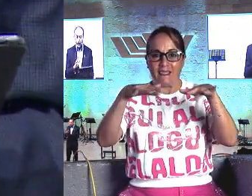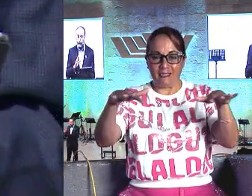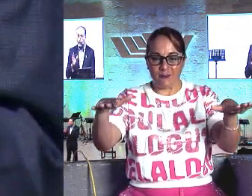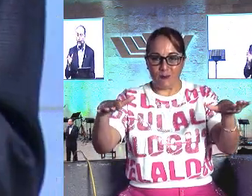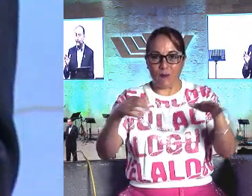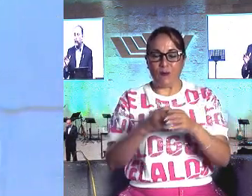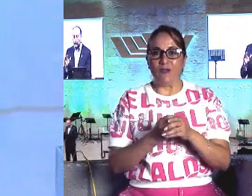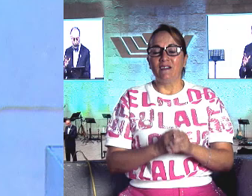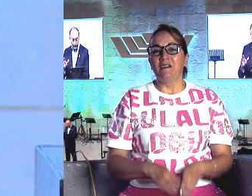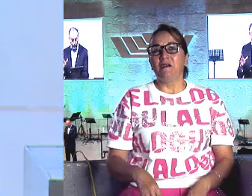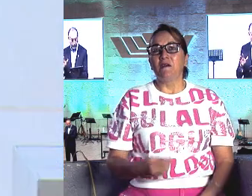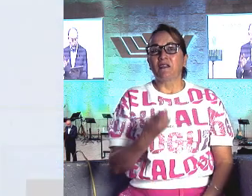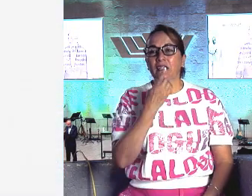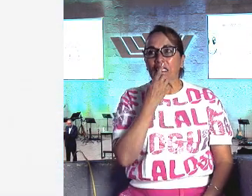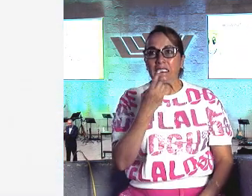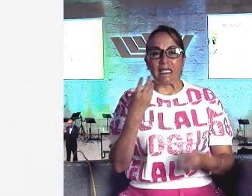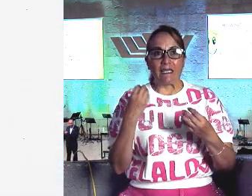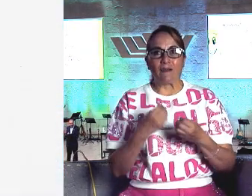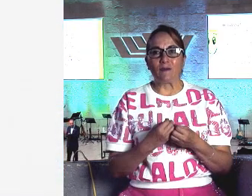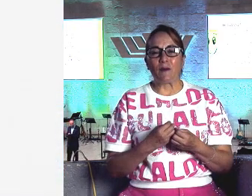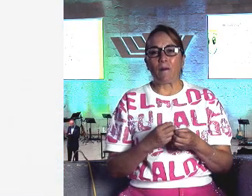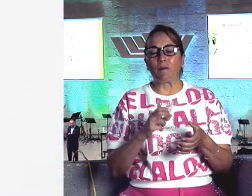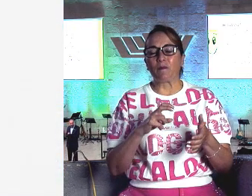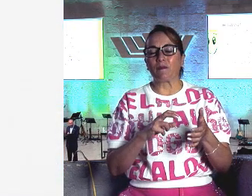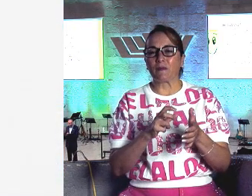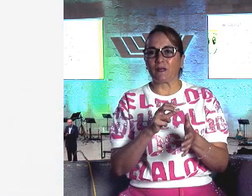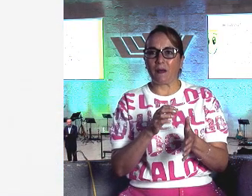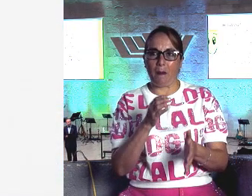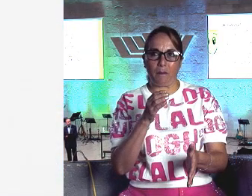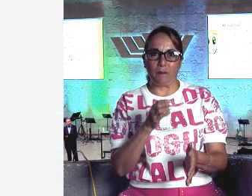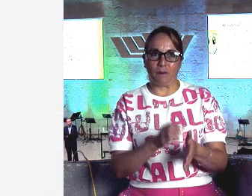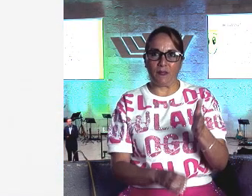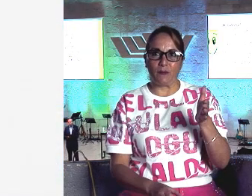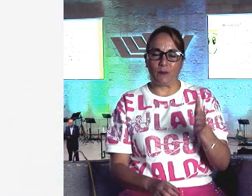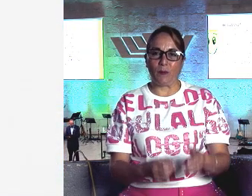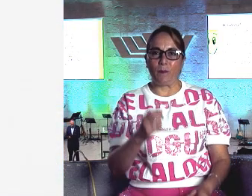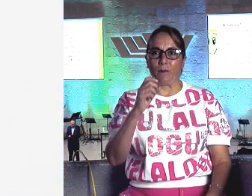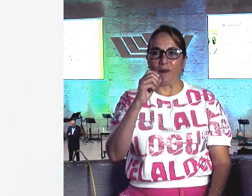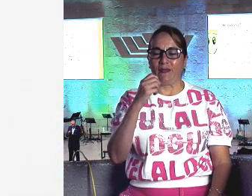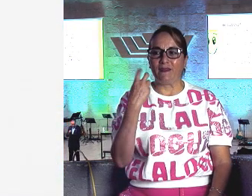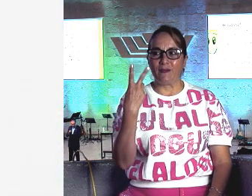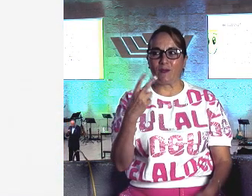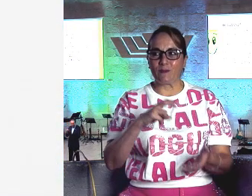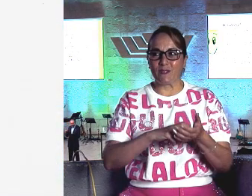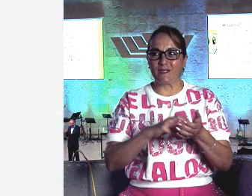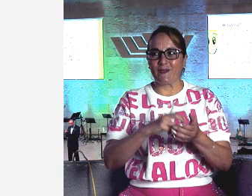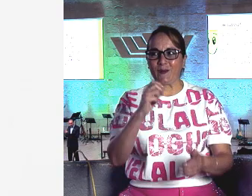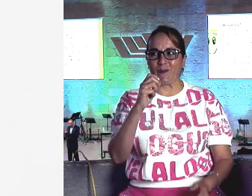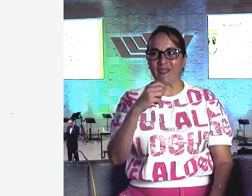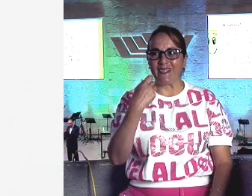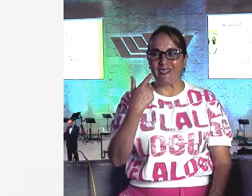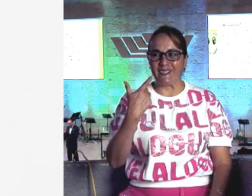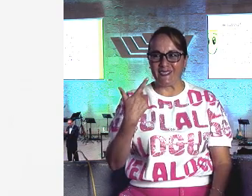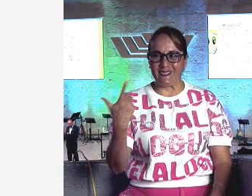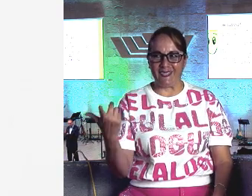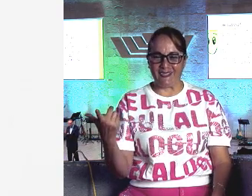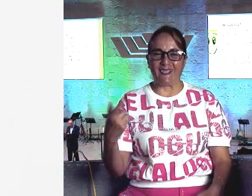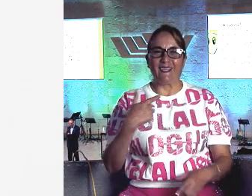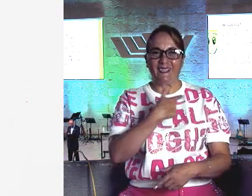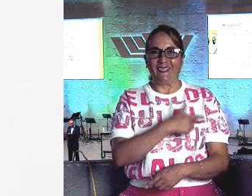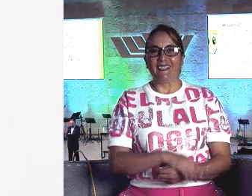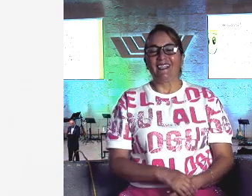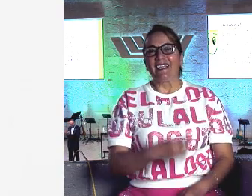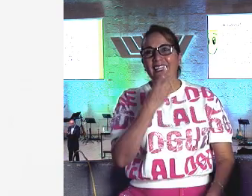gente vive así hoy en día. Éxodo 22, del 25 al 27. Fíjate lo que dice: si prestas dinero a alguno de los pobres de mi